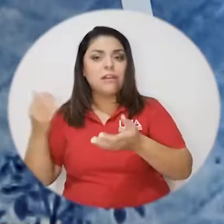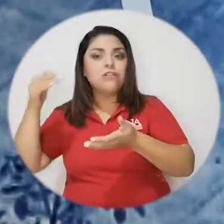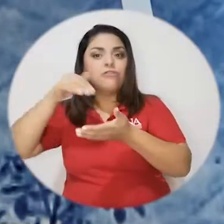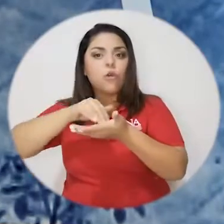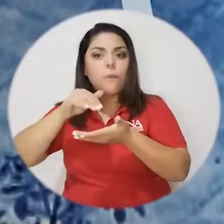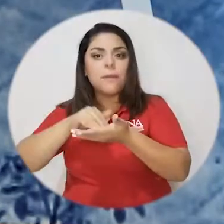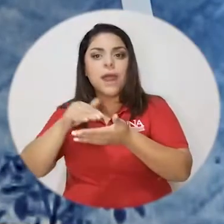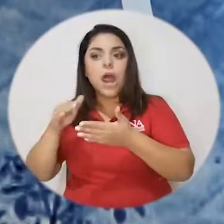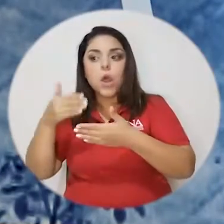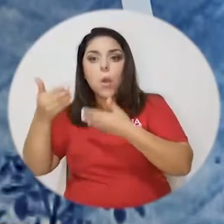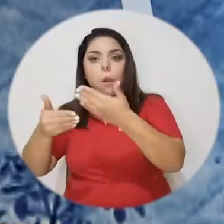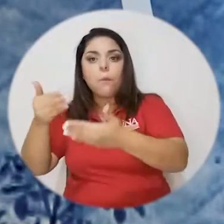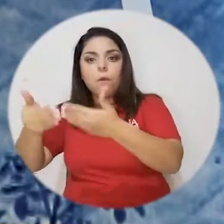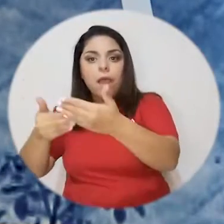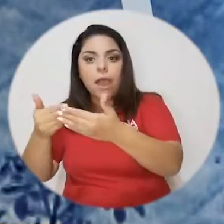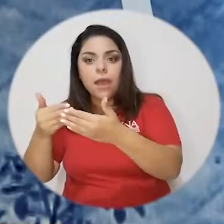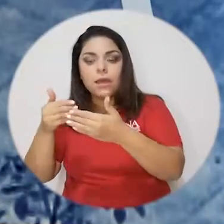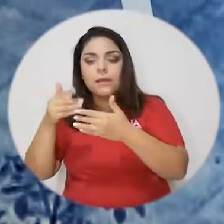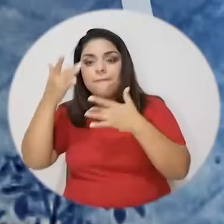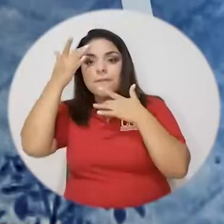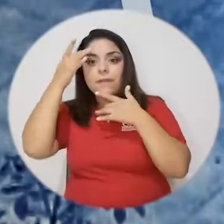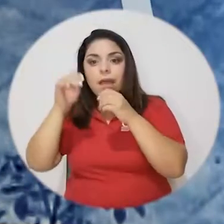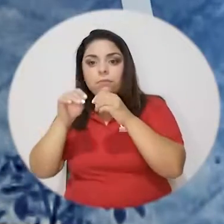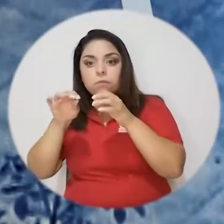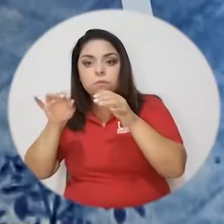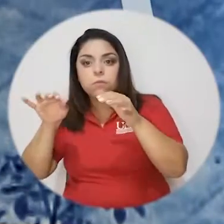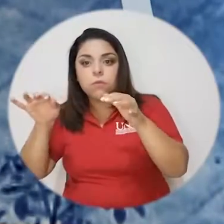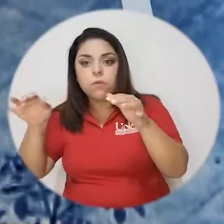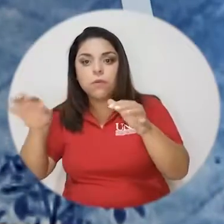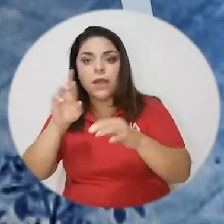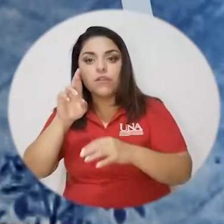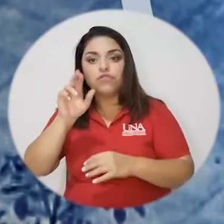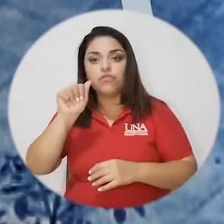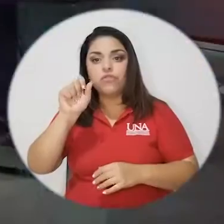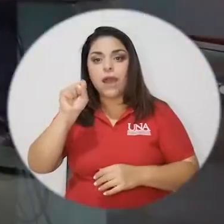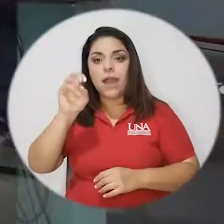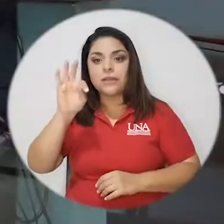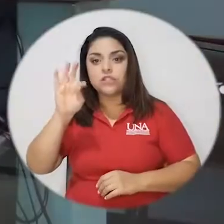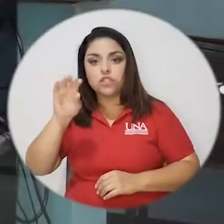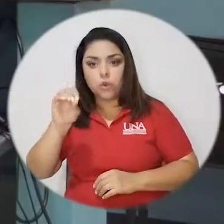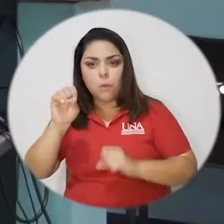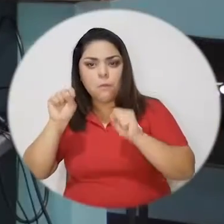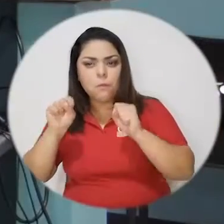ese rastro o ya esa tarea mejor ya la damos por concluida? Bueno, yo creo que